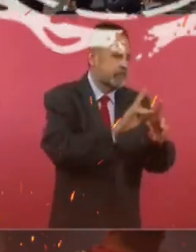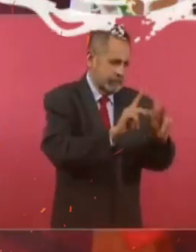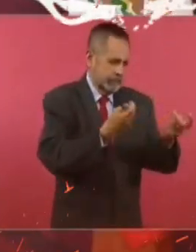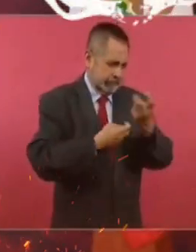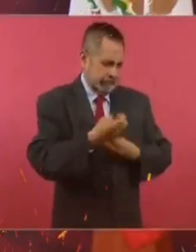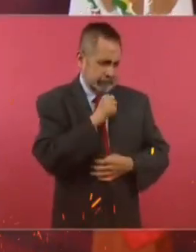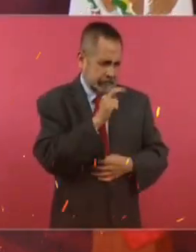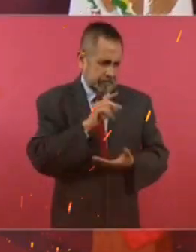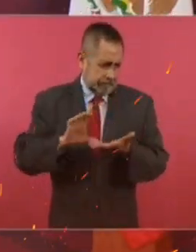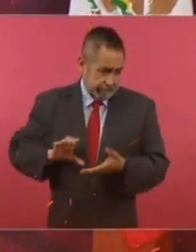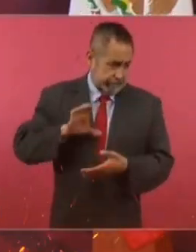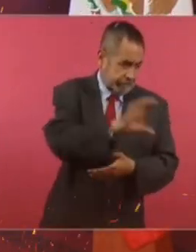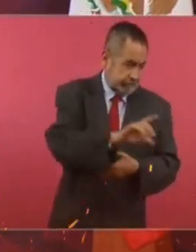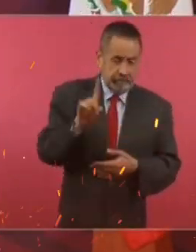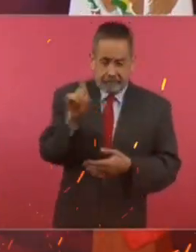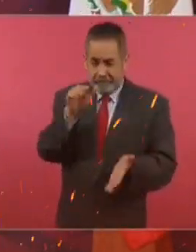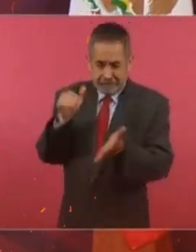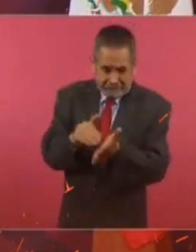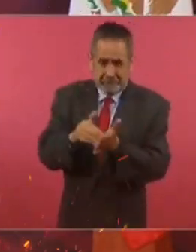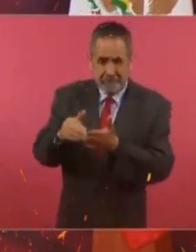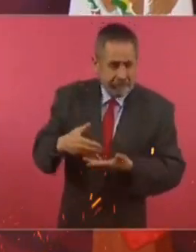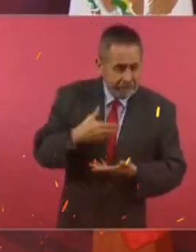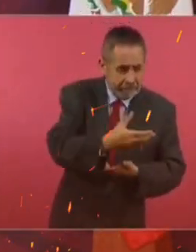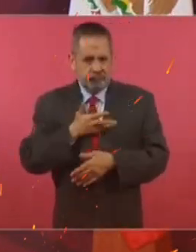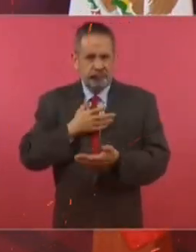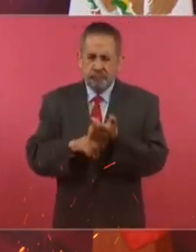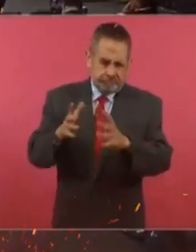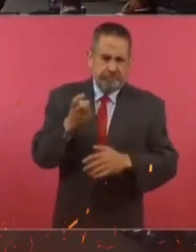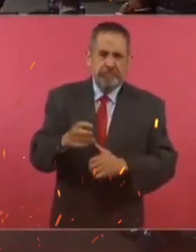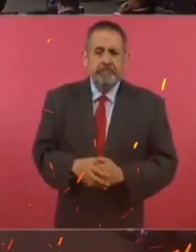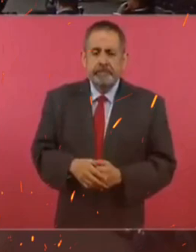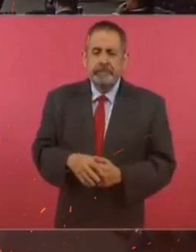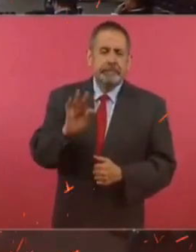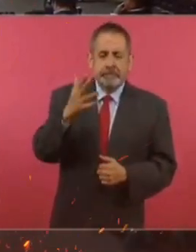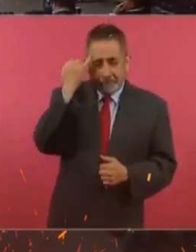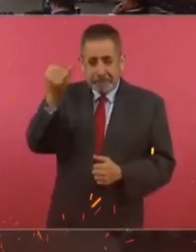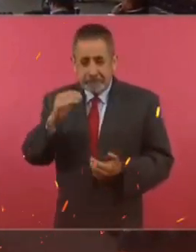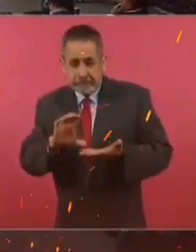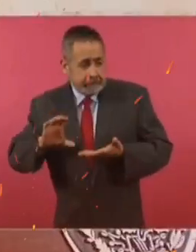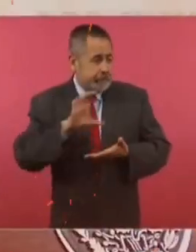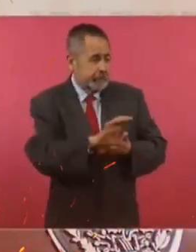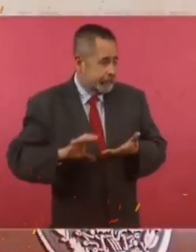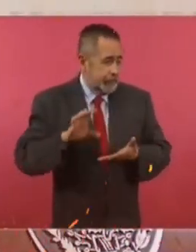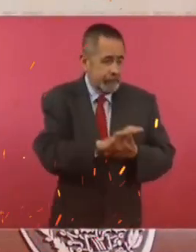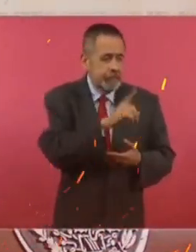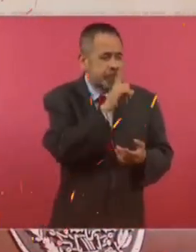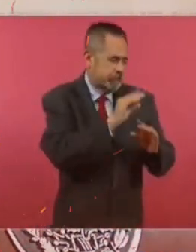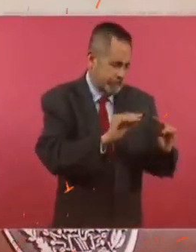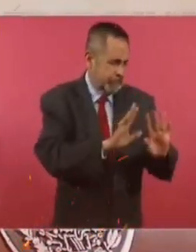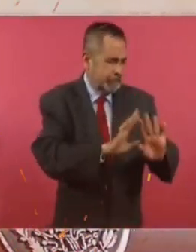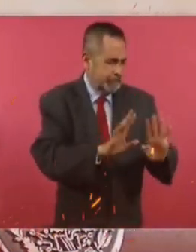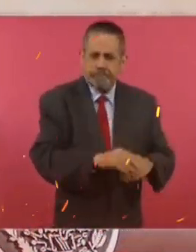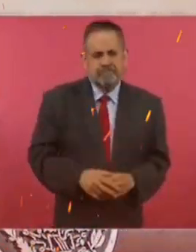tendríamos que destinar 100 mil millones del presupuesto. Lo que nos costaría silenciarlos,